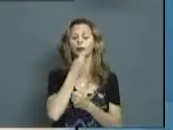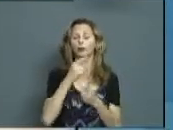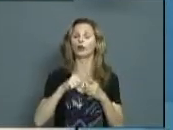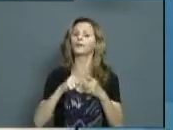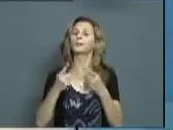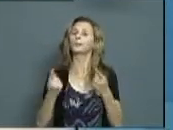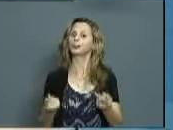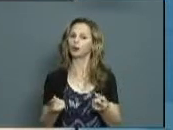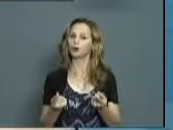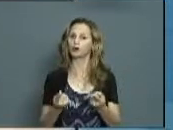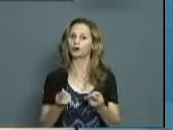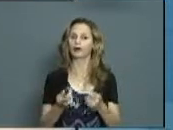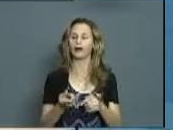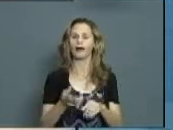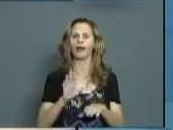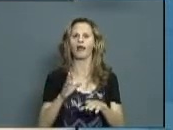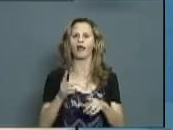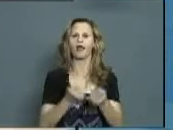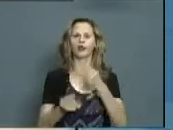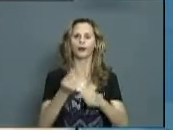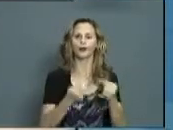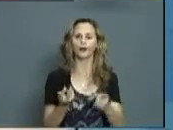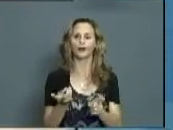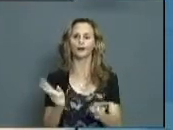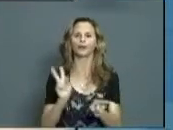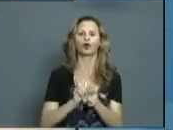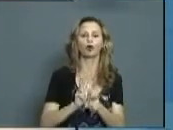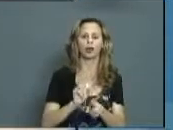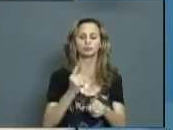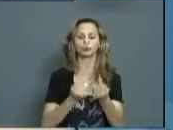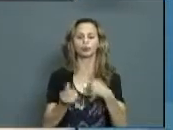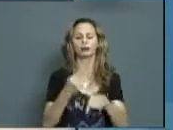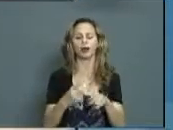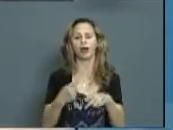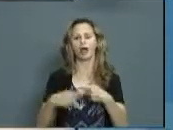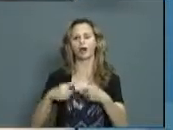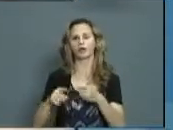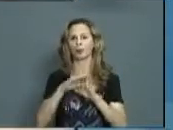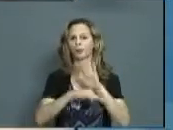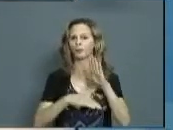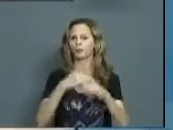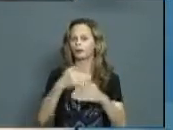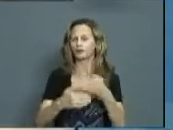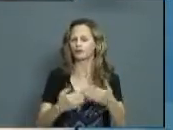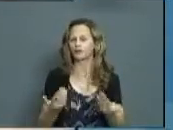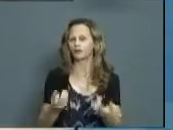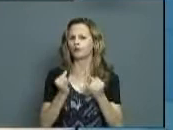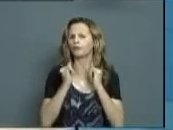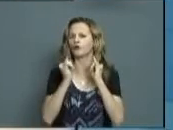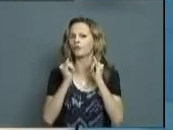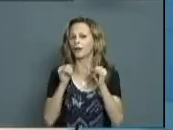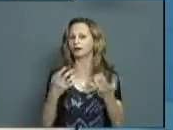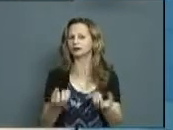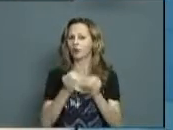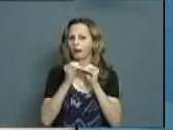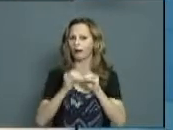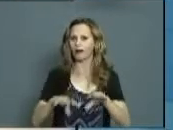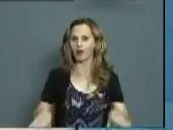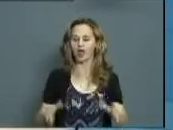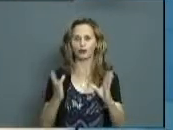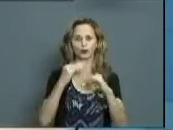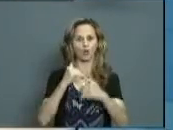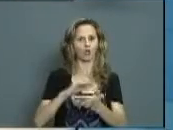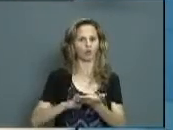cometiendo algunas violaciones que ahorita vamos a estar conversando con nuestros invitados, sobre todo quizás porque no está fluyendo bien la información acerca de